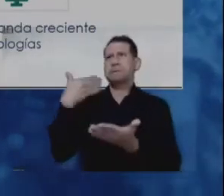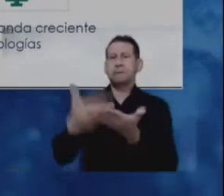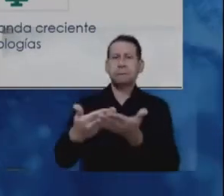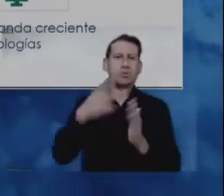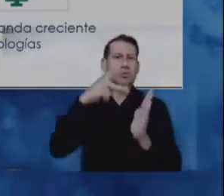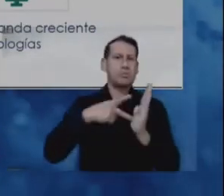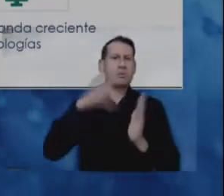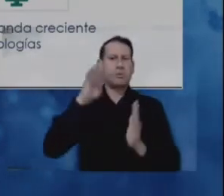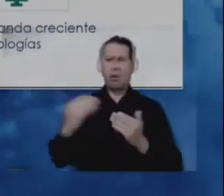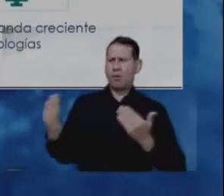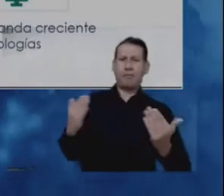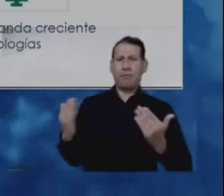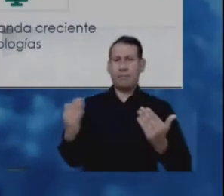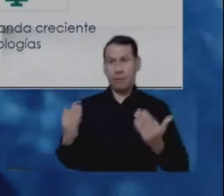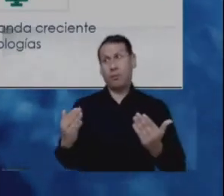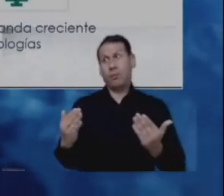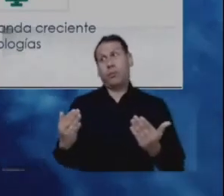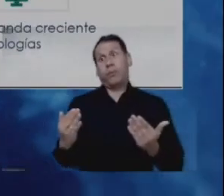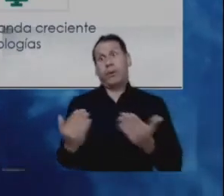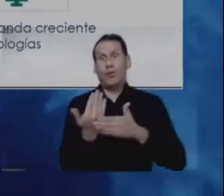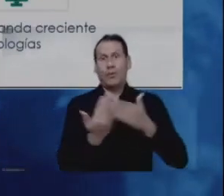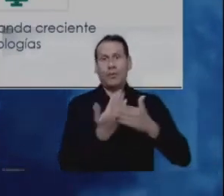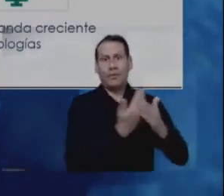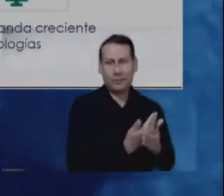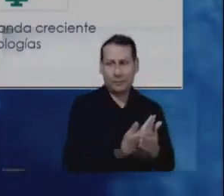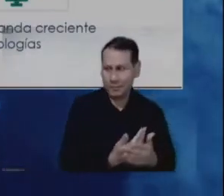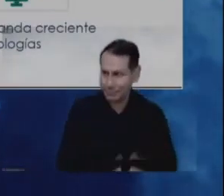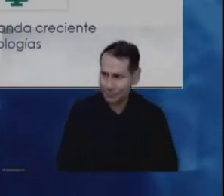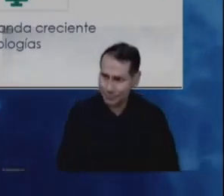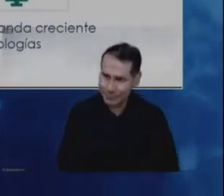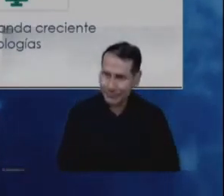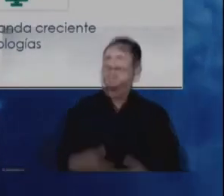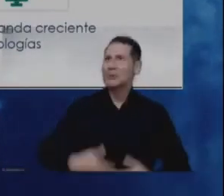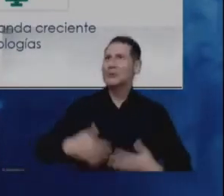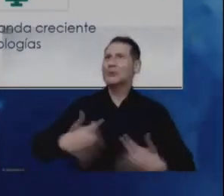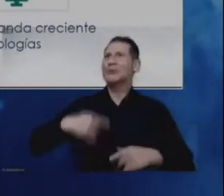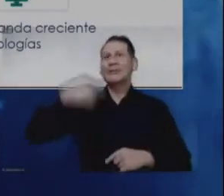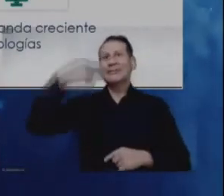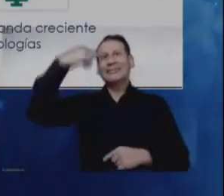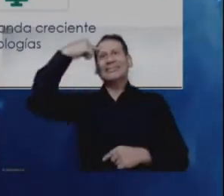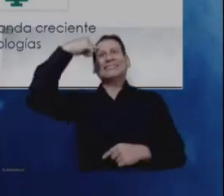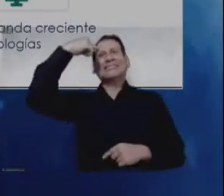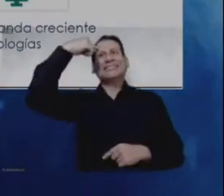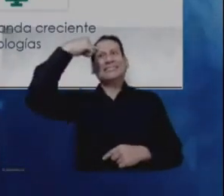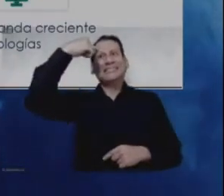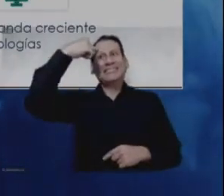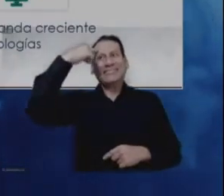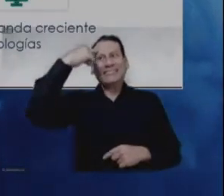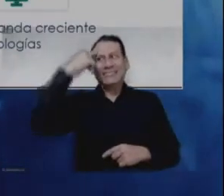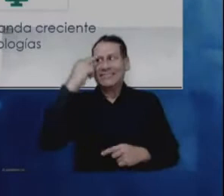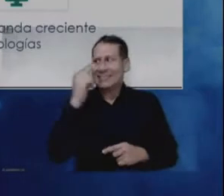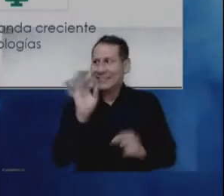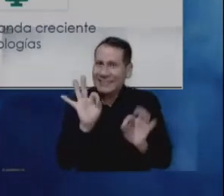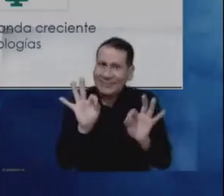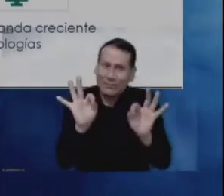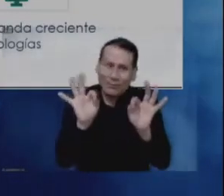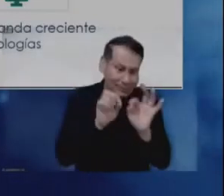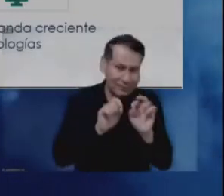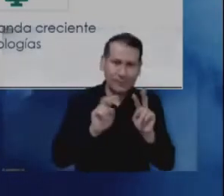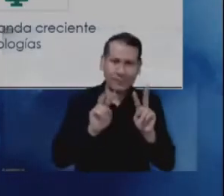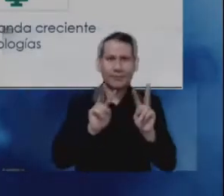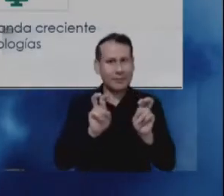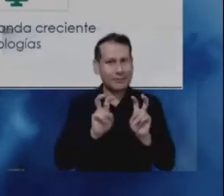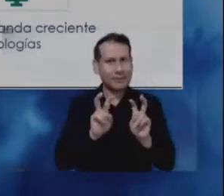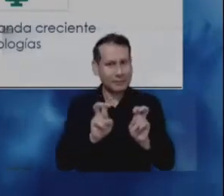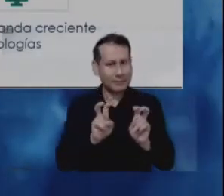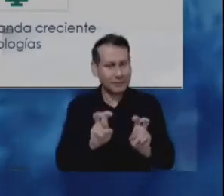básicamente también lo que nos genera al final a nosotros es un reto. O sea, como qué bien, qué interesante que estén mejorando, digamos, estos temas a nivel territorial, pero